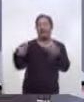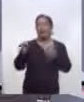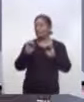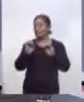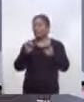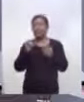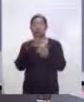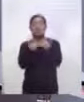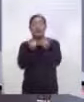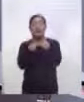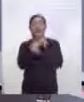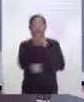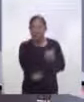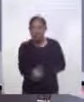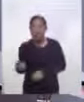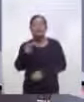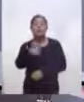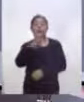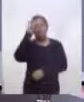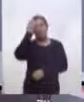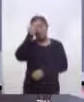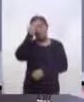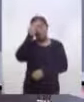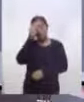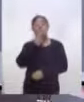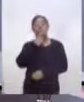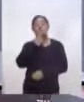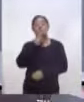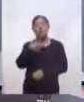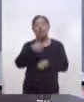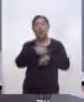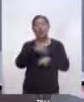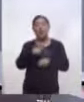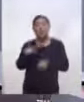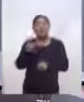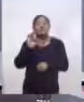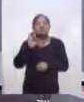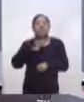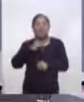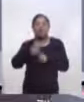pequeños para que sepan utilizar este número si se encuentran bajo riesgo y